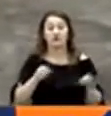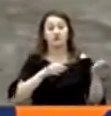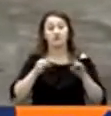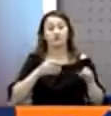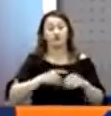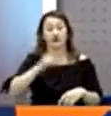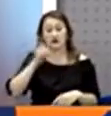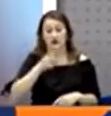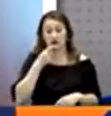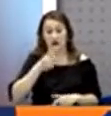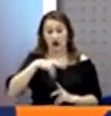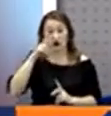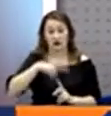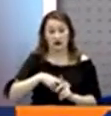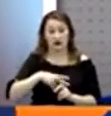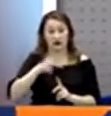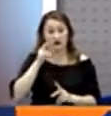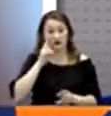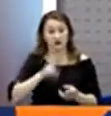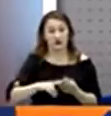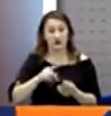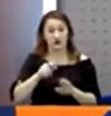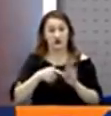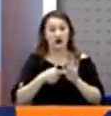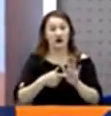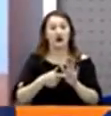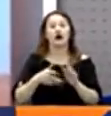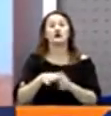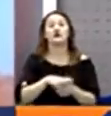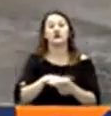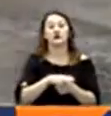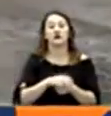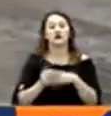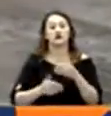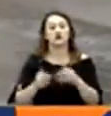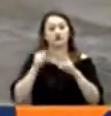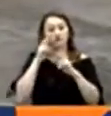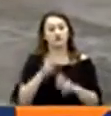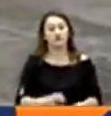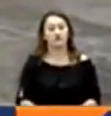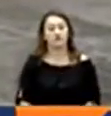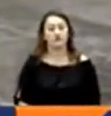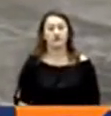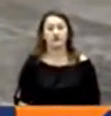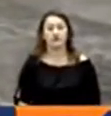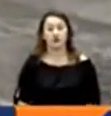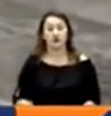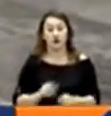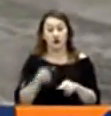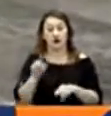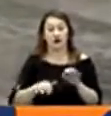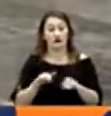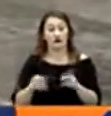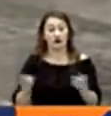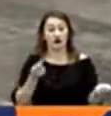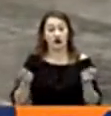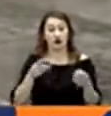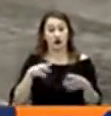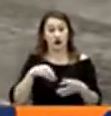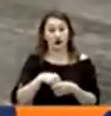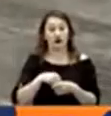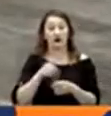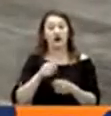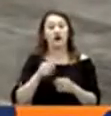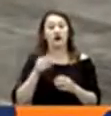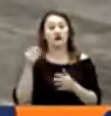decisión y dijo que en 2 meses de haberse conocido el caso se adelantó la indagación preliminar. La Oficina de Control Interno Disciplinario dictó pliego